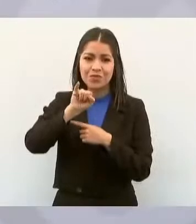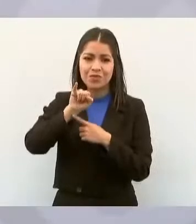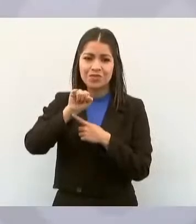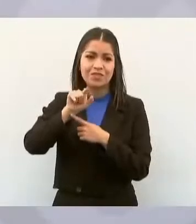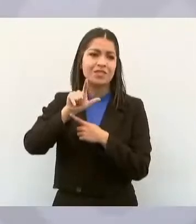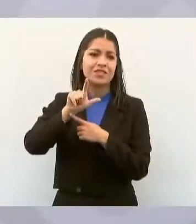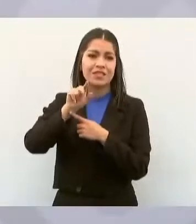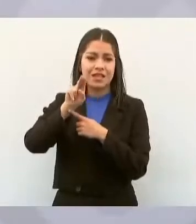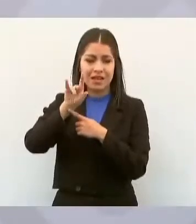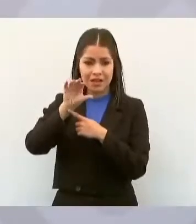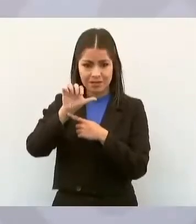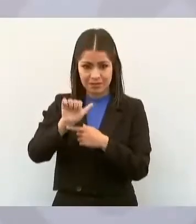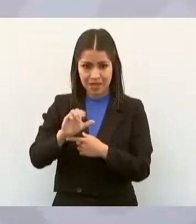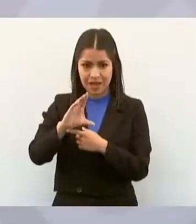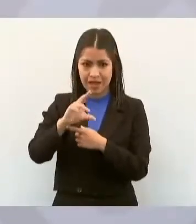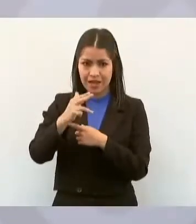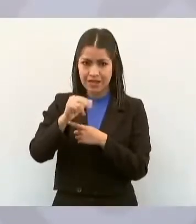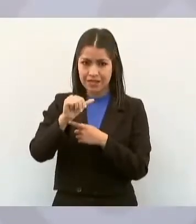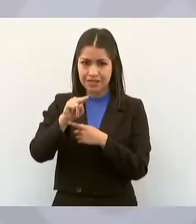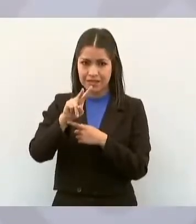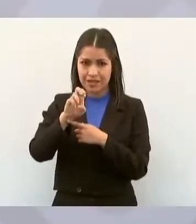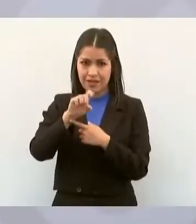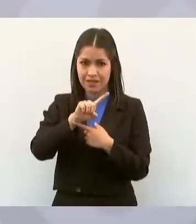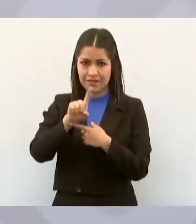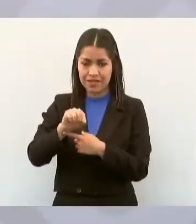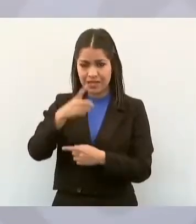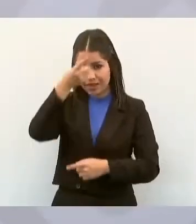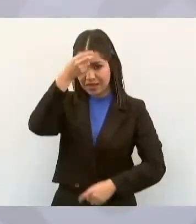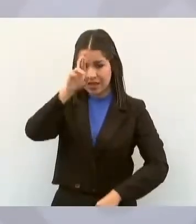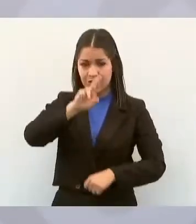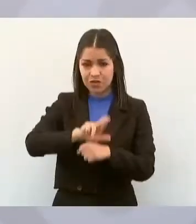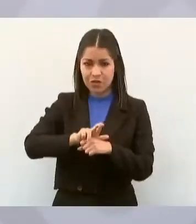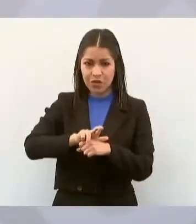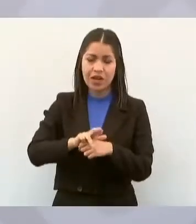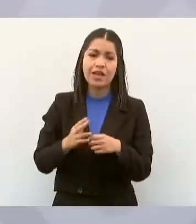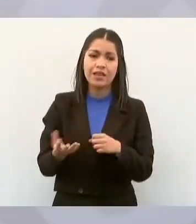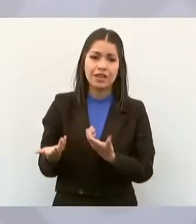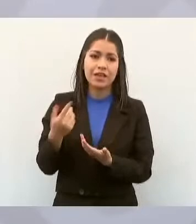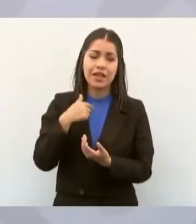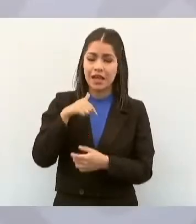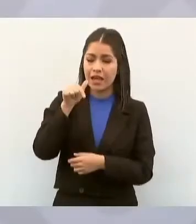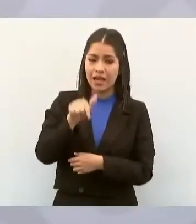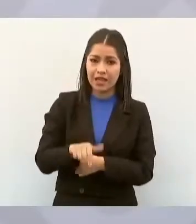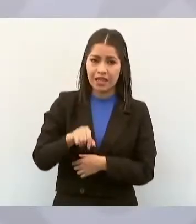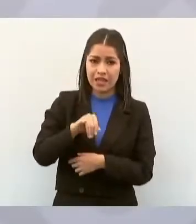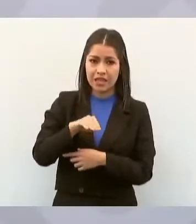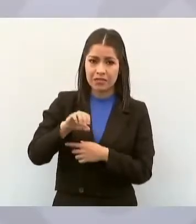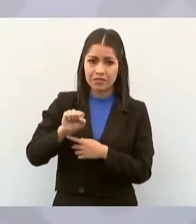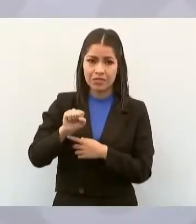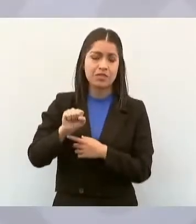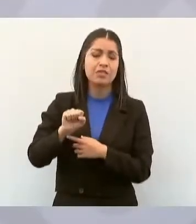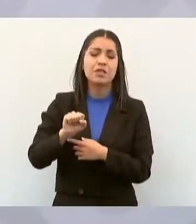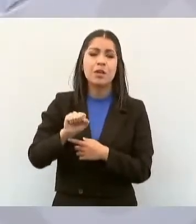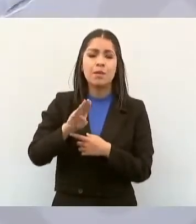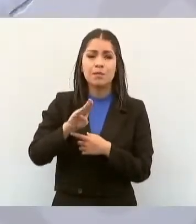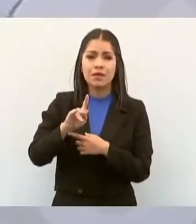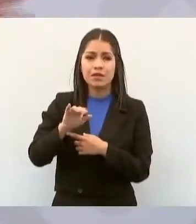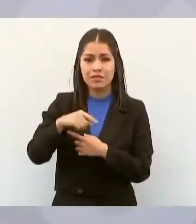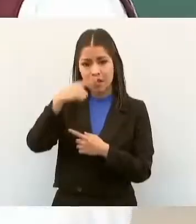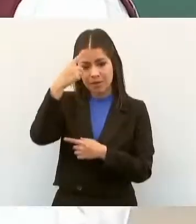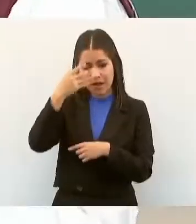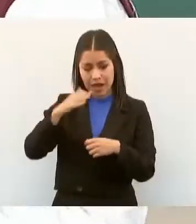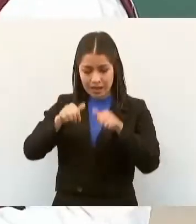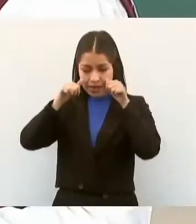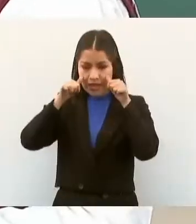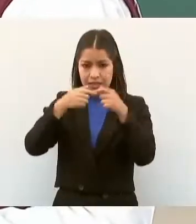Chávez, directora del Hospital de Especialidades IMSS Bienestar Infantil Morelia,